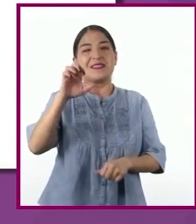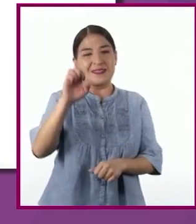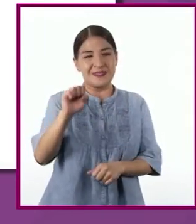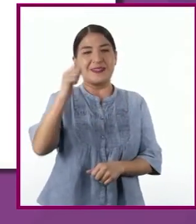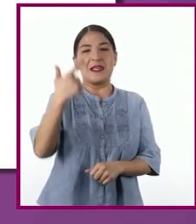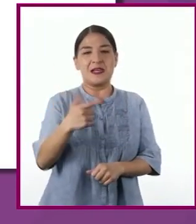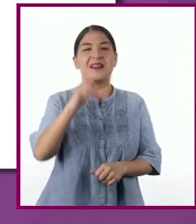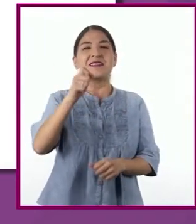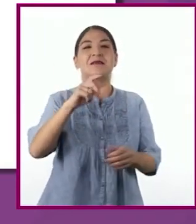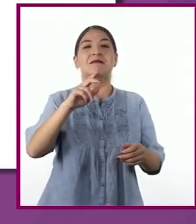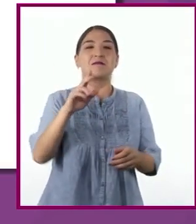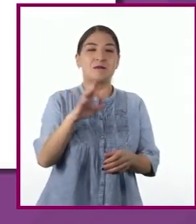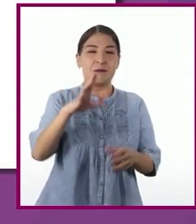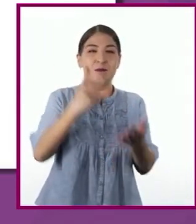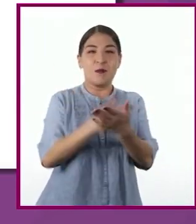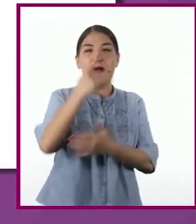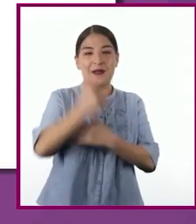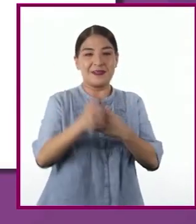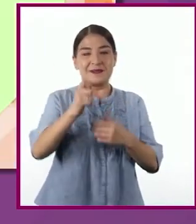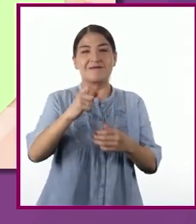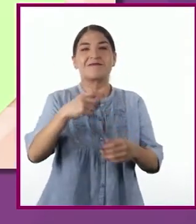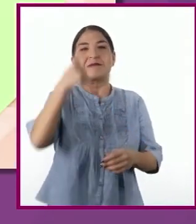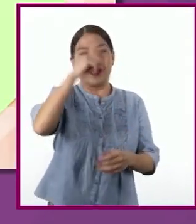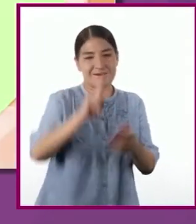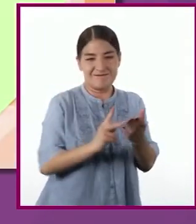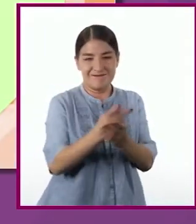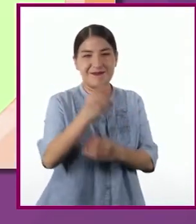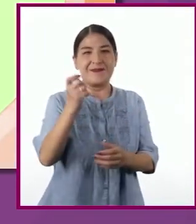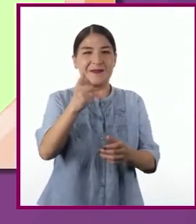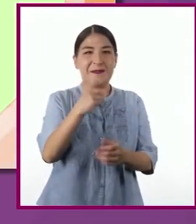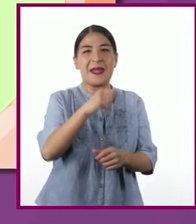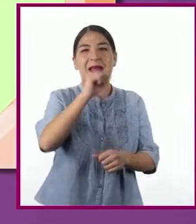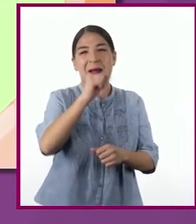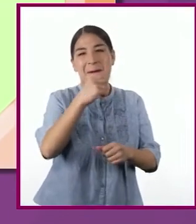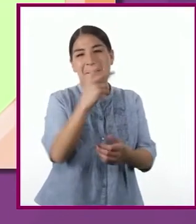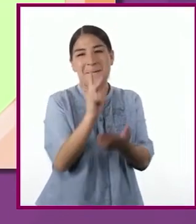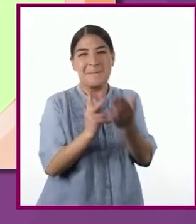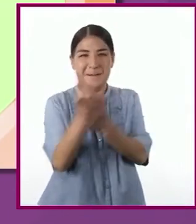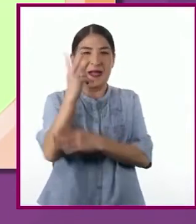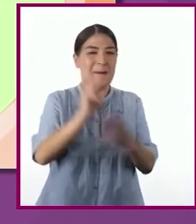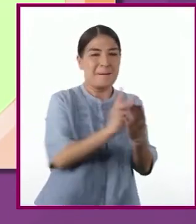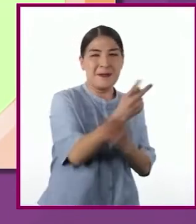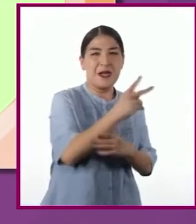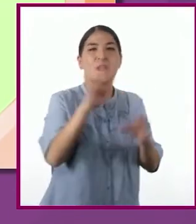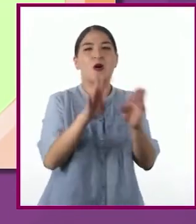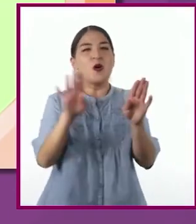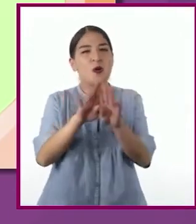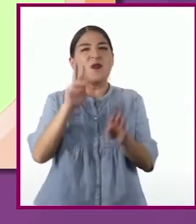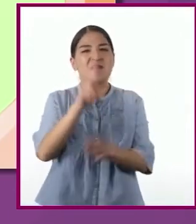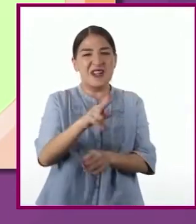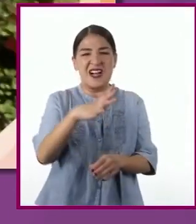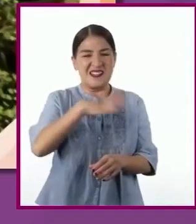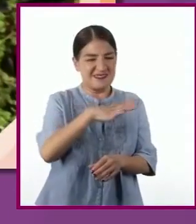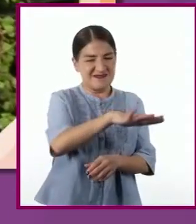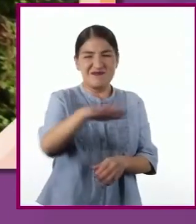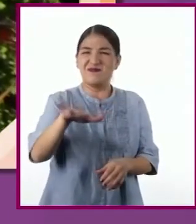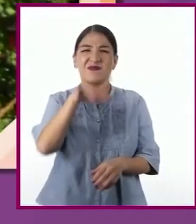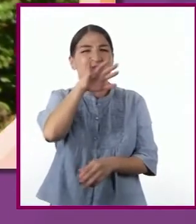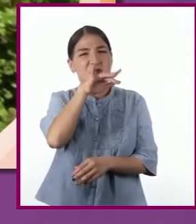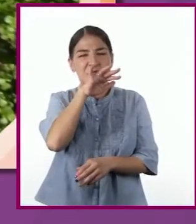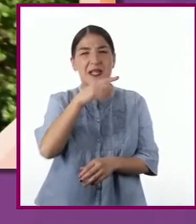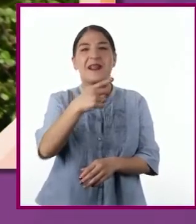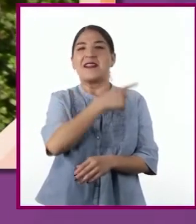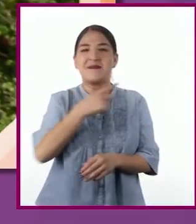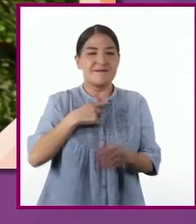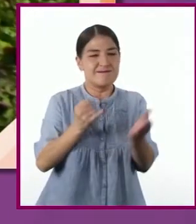llamado Huerto Escolar sobre Piedra Volcánica. Este grupo de estudiantes detectó que la zona rocosa de su escuela estaba muy sucia.